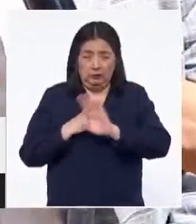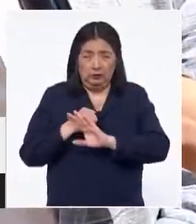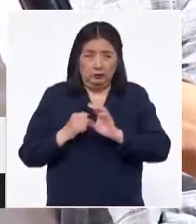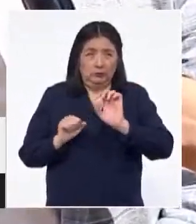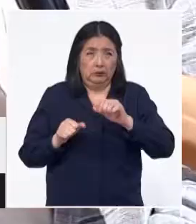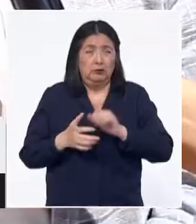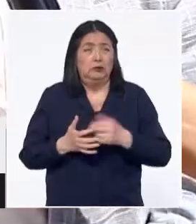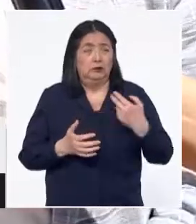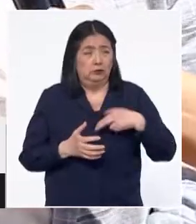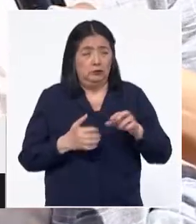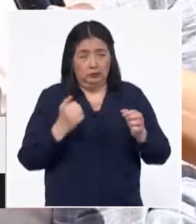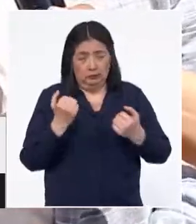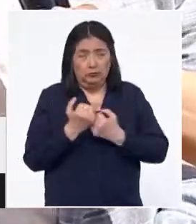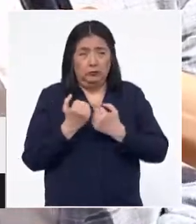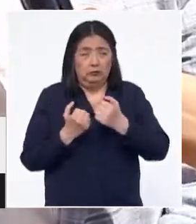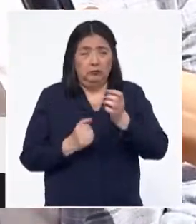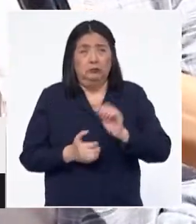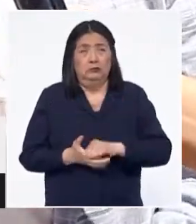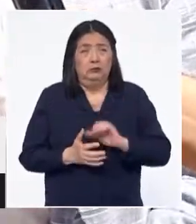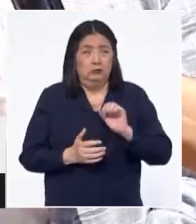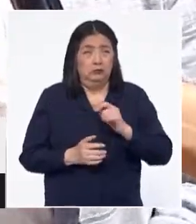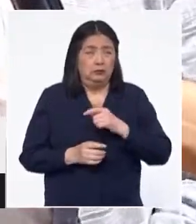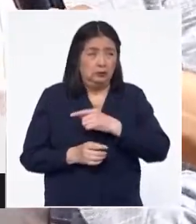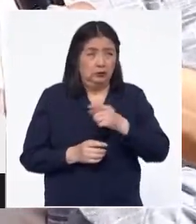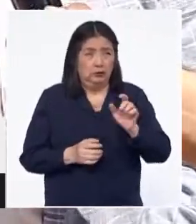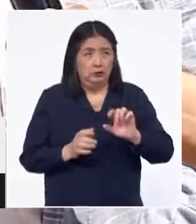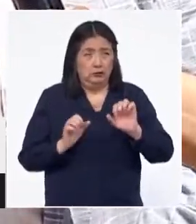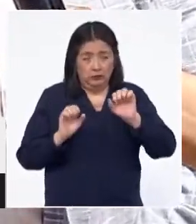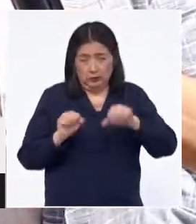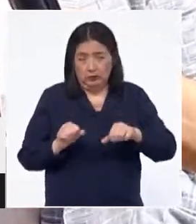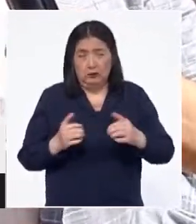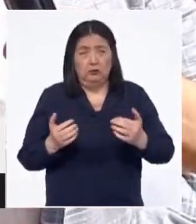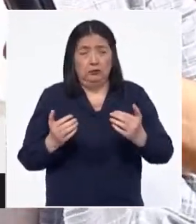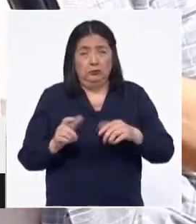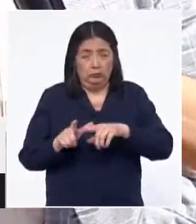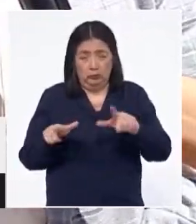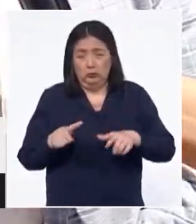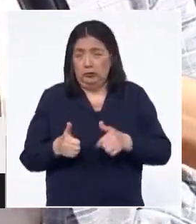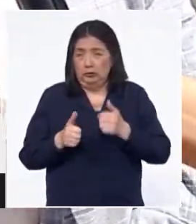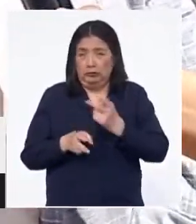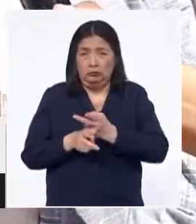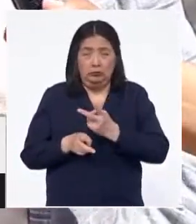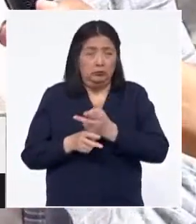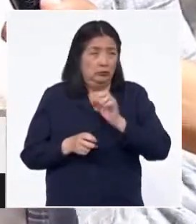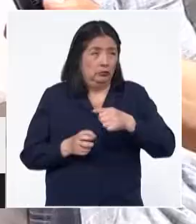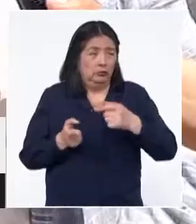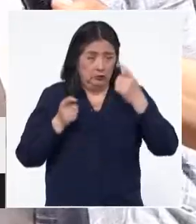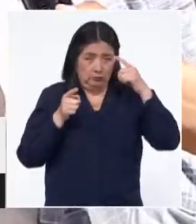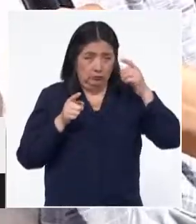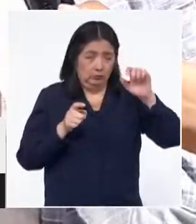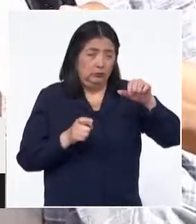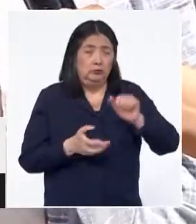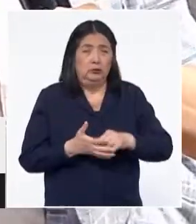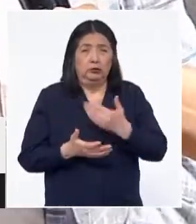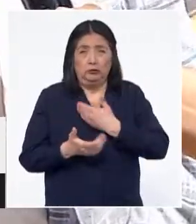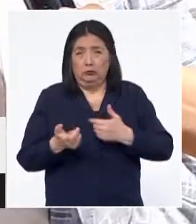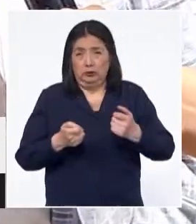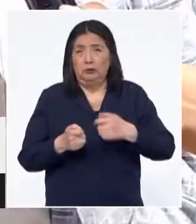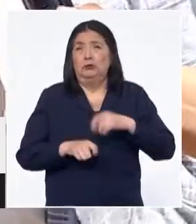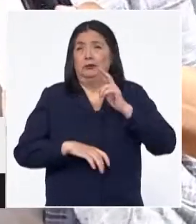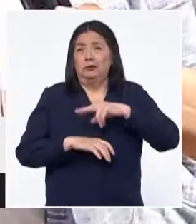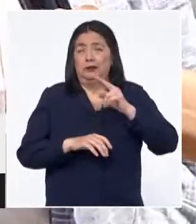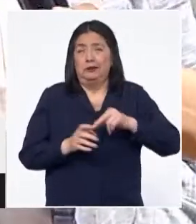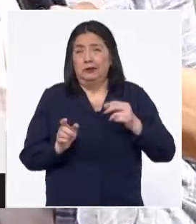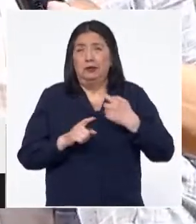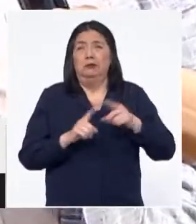que nosotros hemos contribuido para que ellos estén en un lugar a buen recaudo. La coordinación ha sido con el gobierno regional,